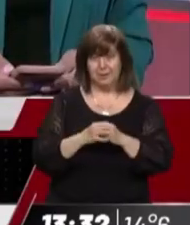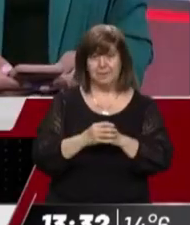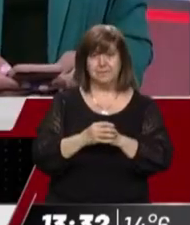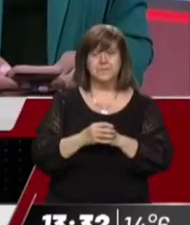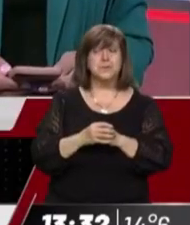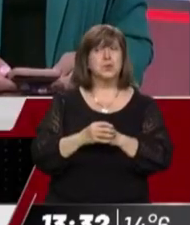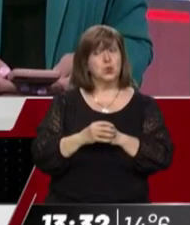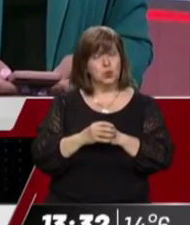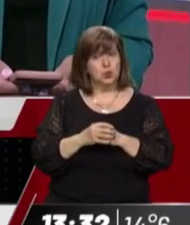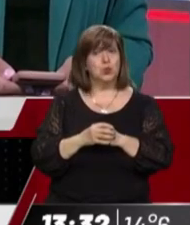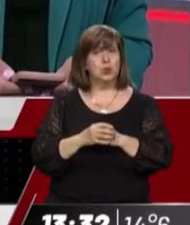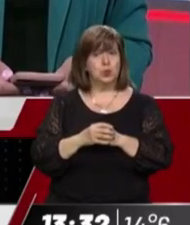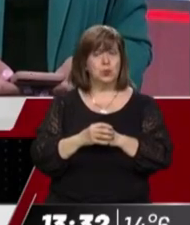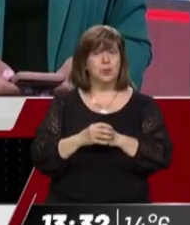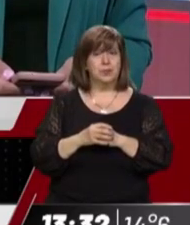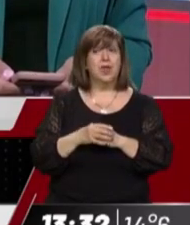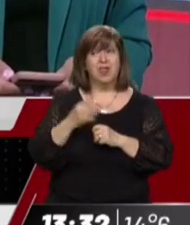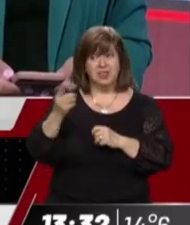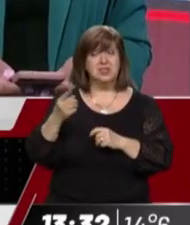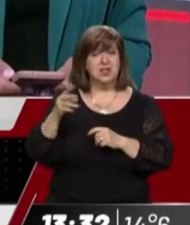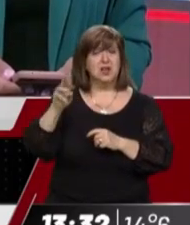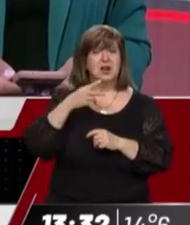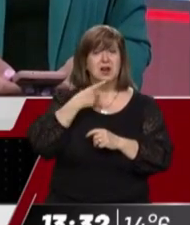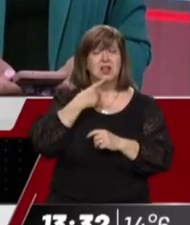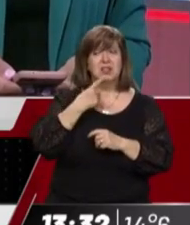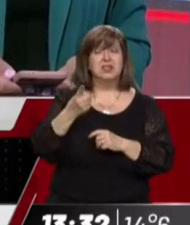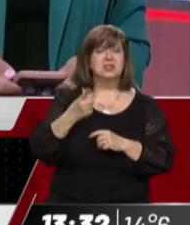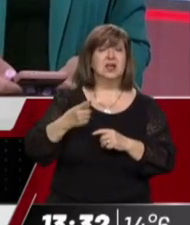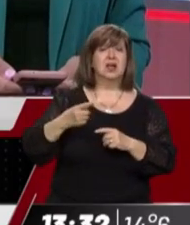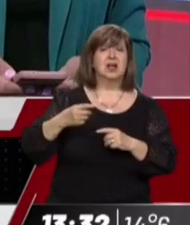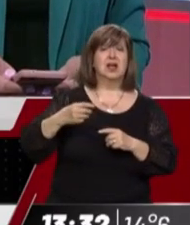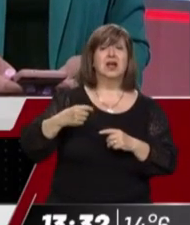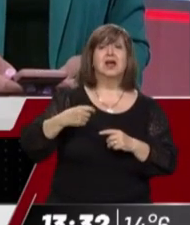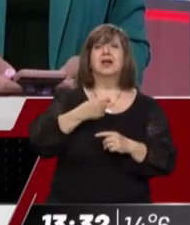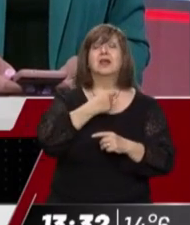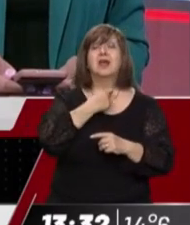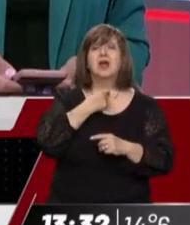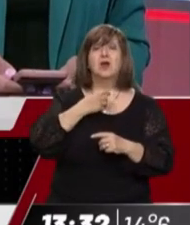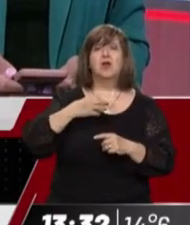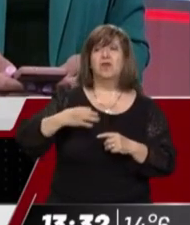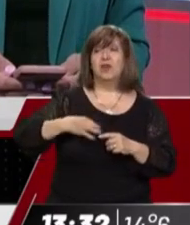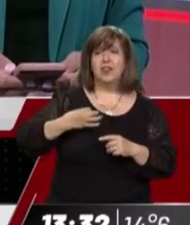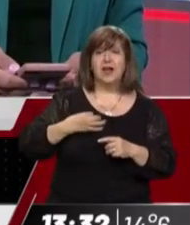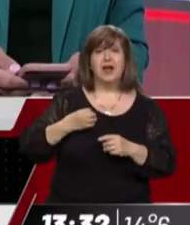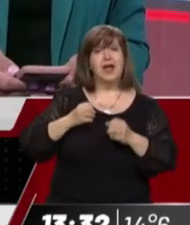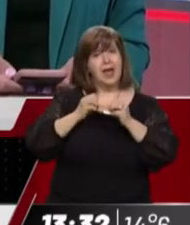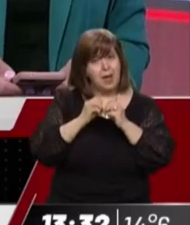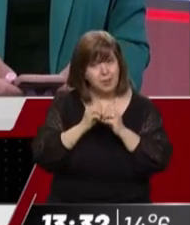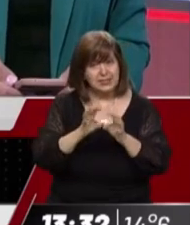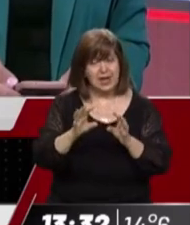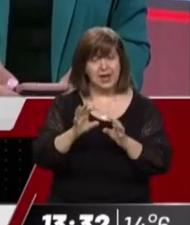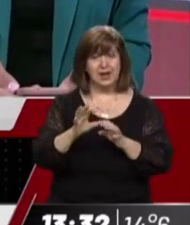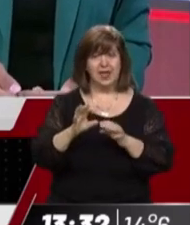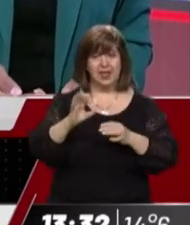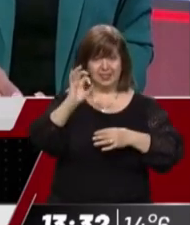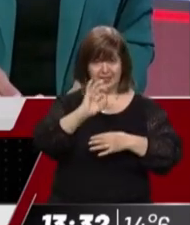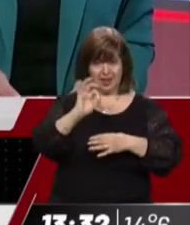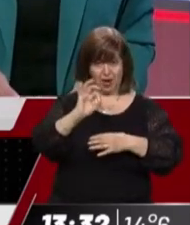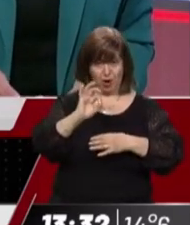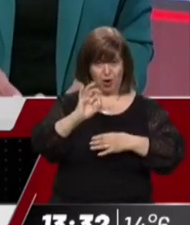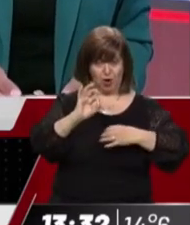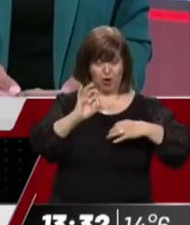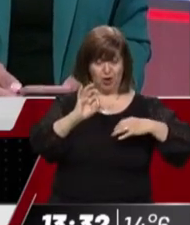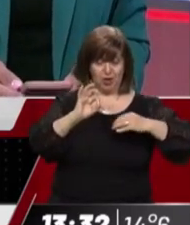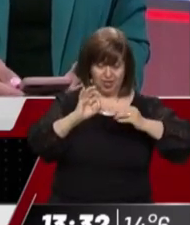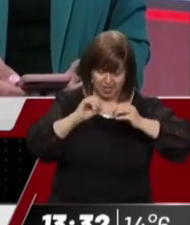La esperanza, Marcela, me gustaría volver, sí, a empezar, decía ella. No, y ella dice, no quiero que me regalen nada, quiero empezar de cero, es como empezar a